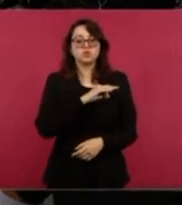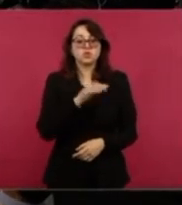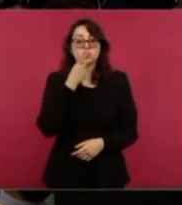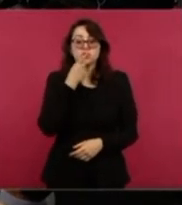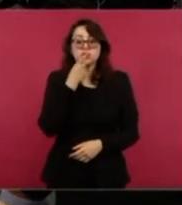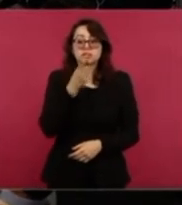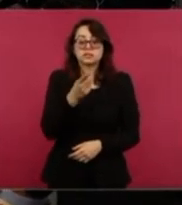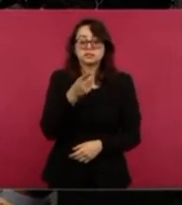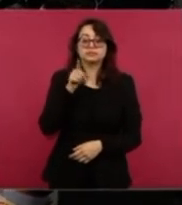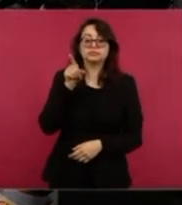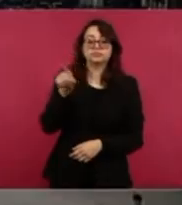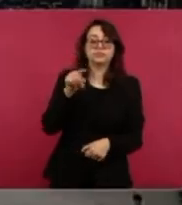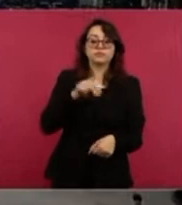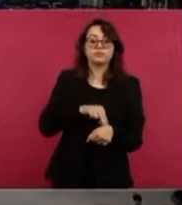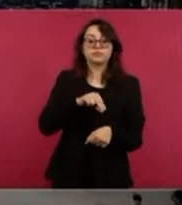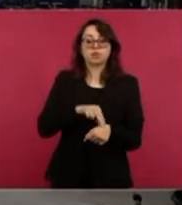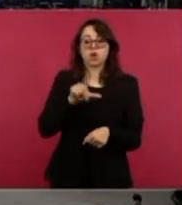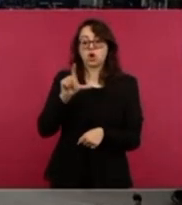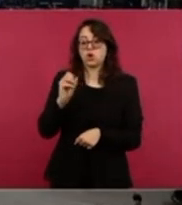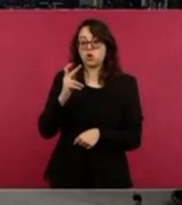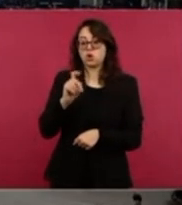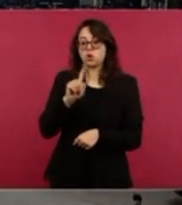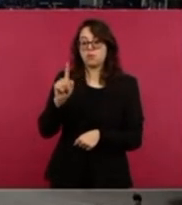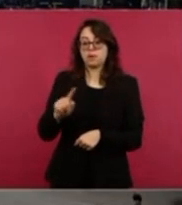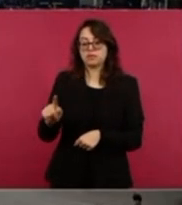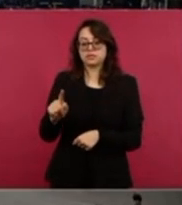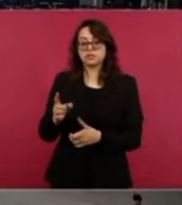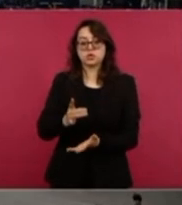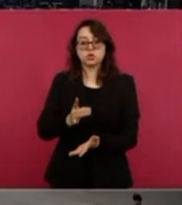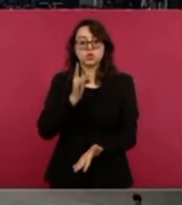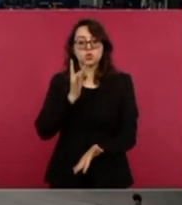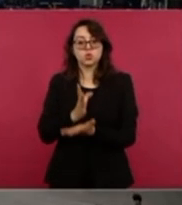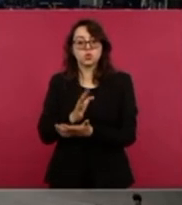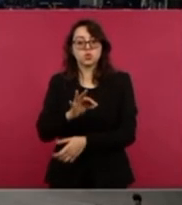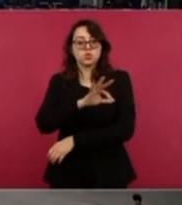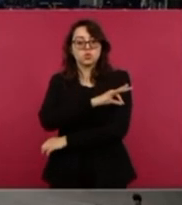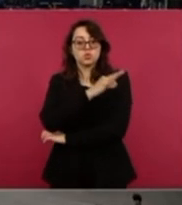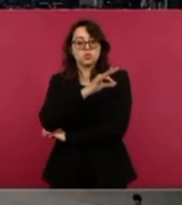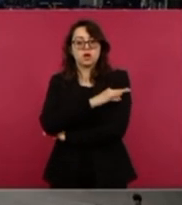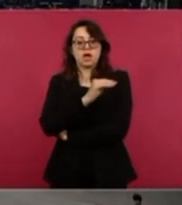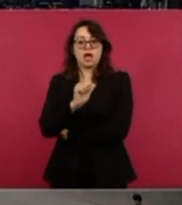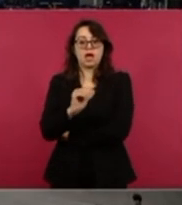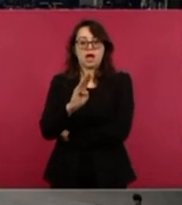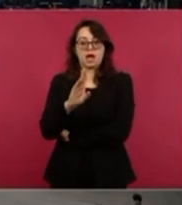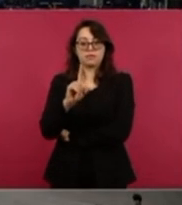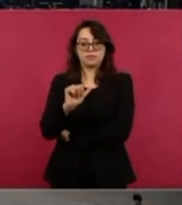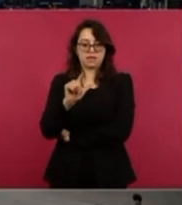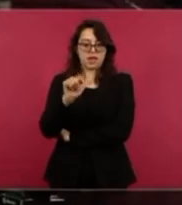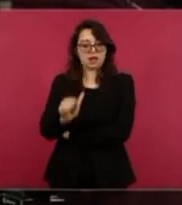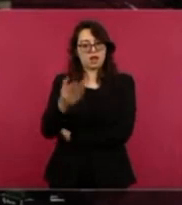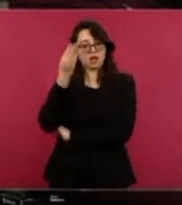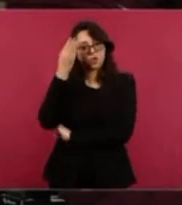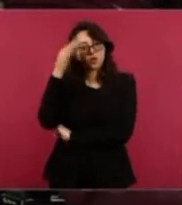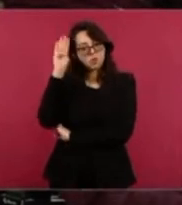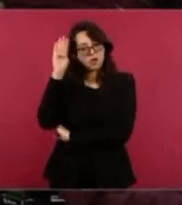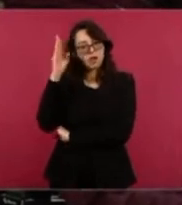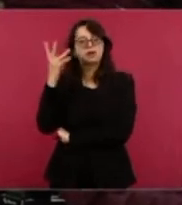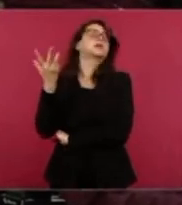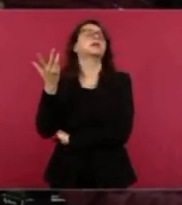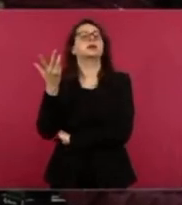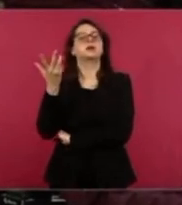doctor López Ridaura que ahorita por el momento solo se cuenta con el biológico de Abdala, la cubana, y que a mediados